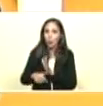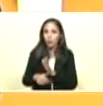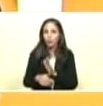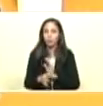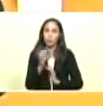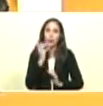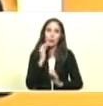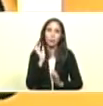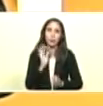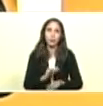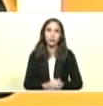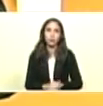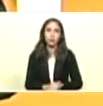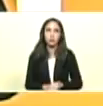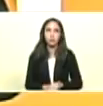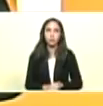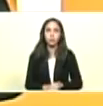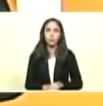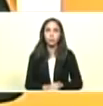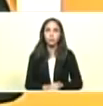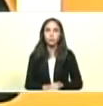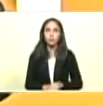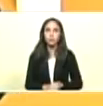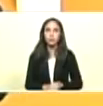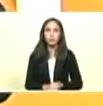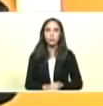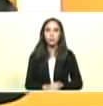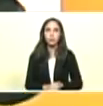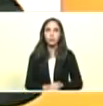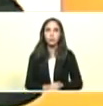a lavadores de activos, ¿verdad?